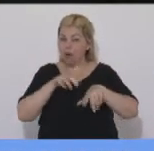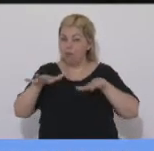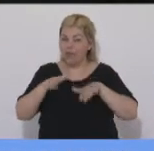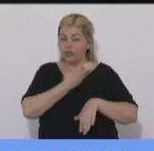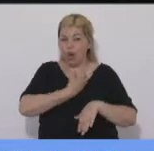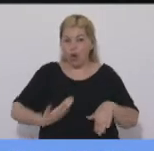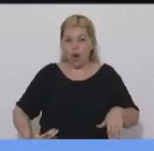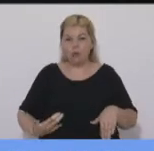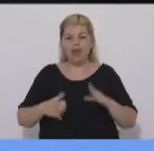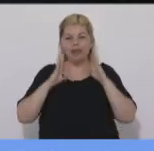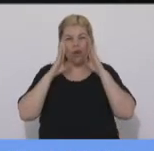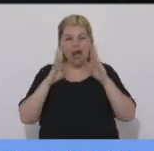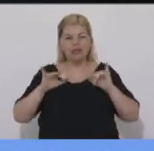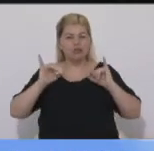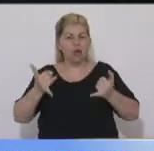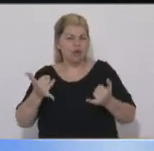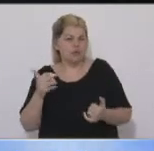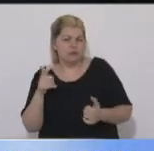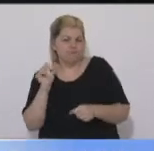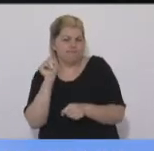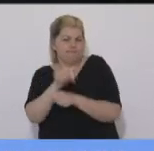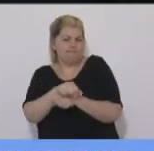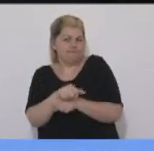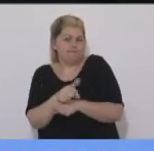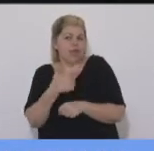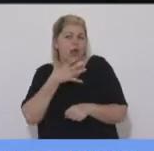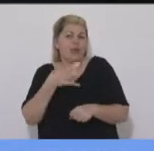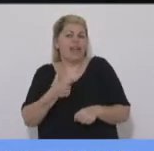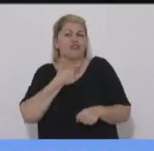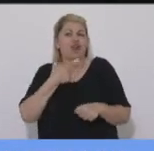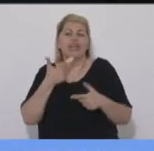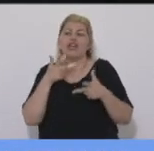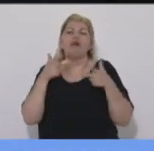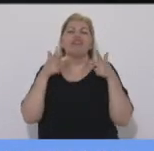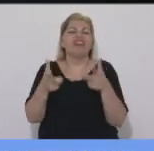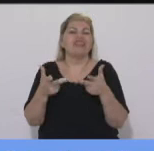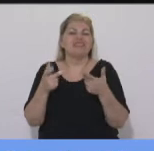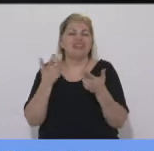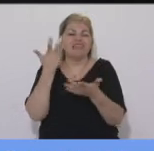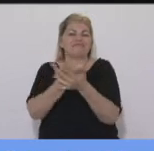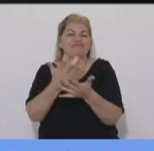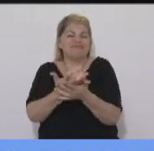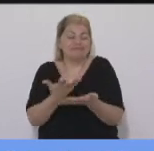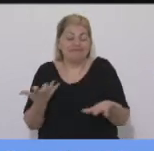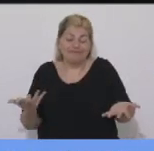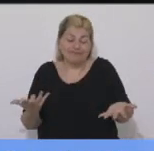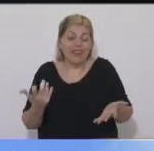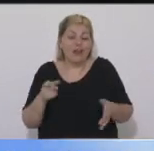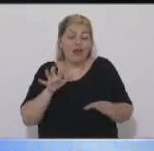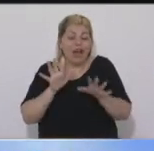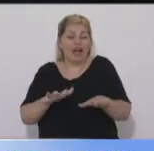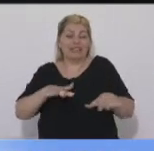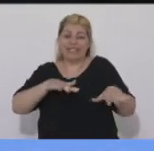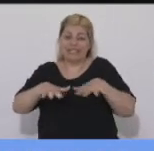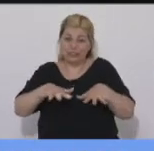atención a las juventudes de nuestro país. La verdad es que no quería exponerlo en este momento, pero en esa situación